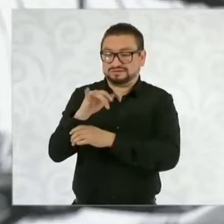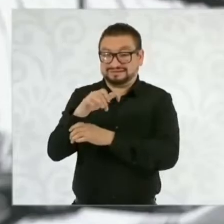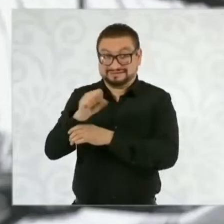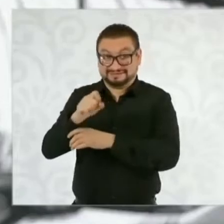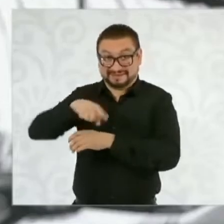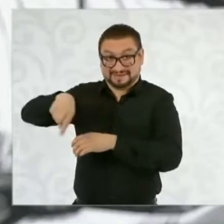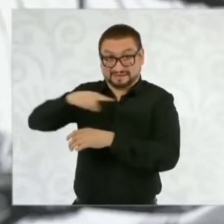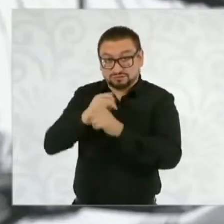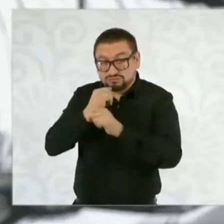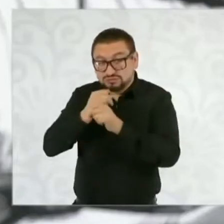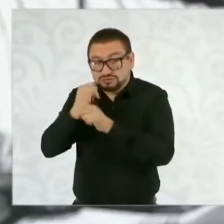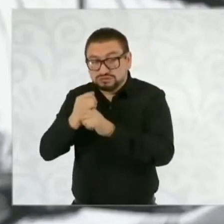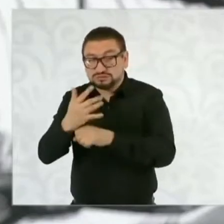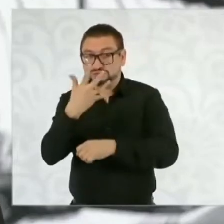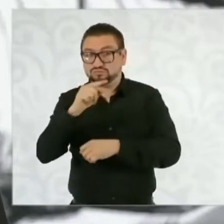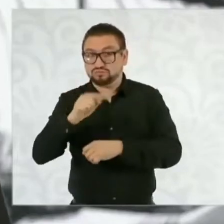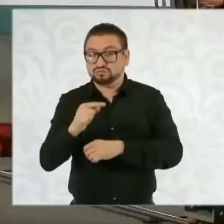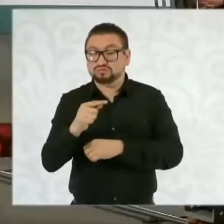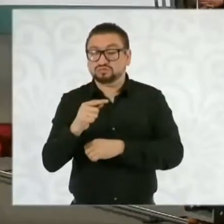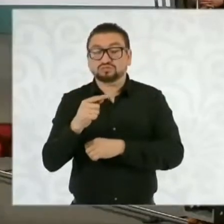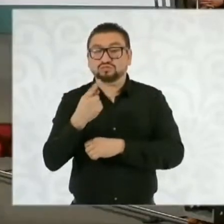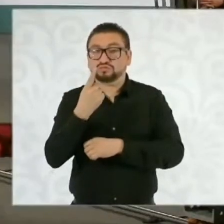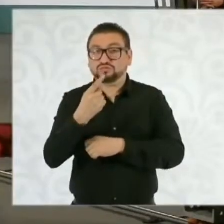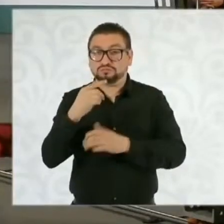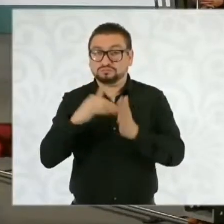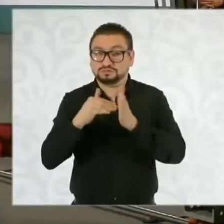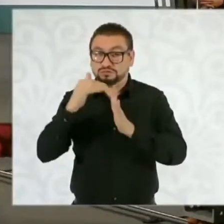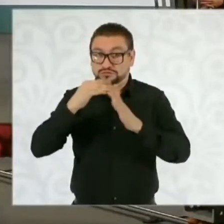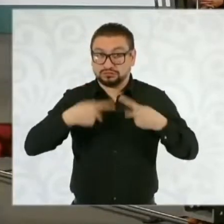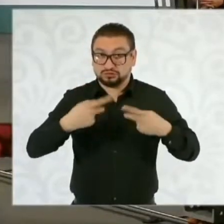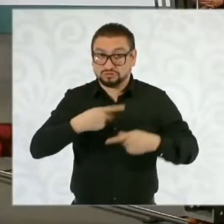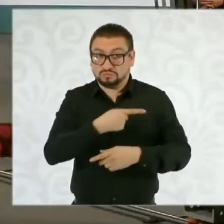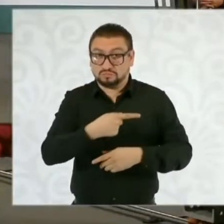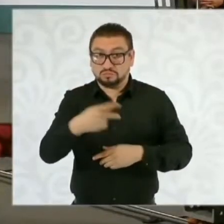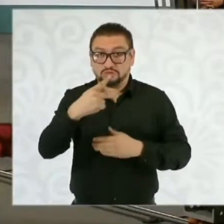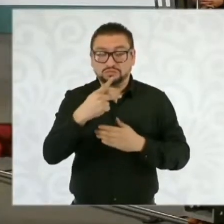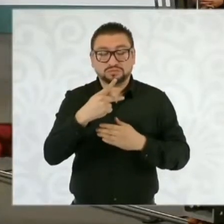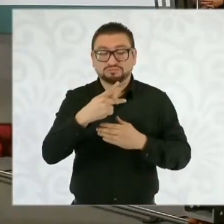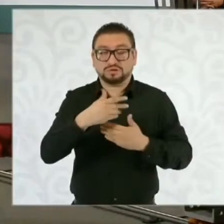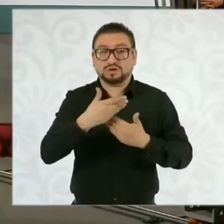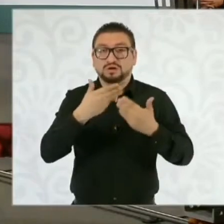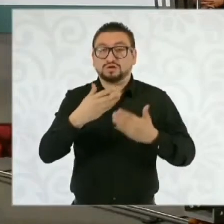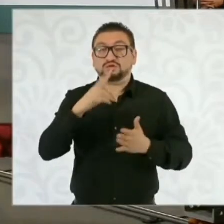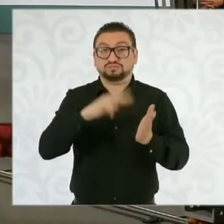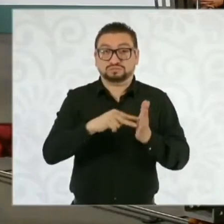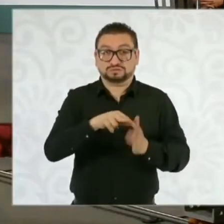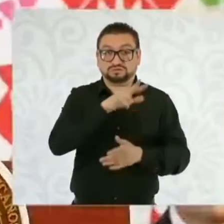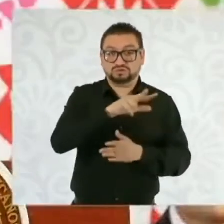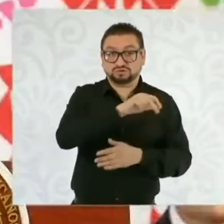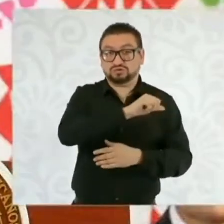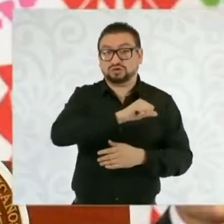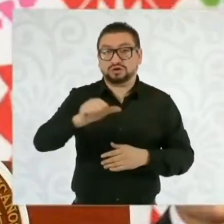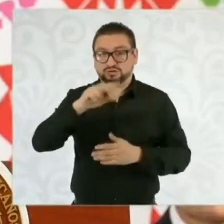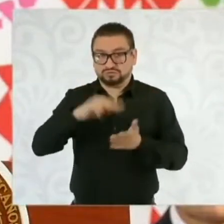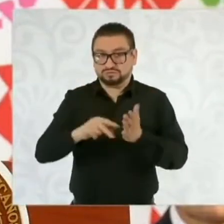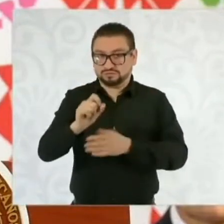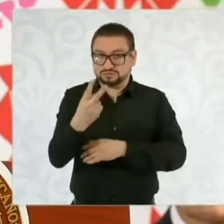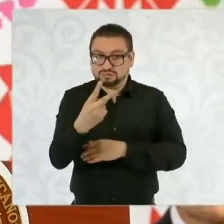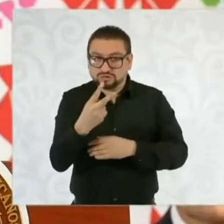encontró que de los 5.1 millones de personas que salieron de la pobreza entre el año 2018 y